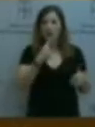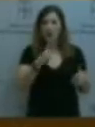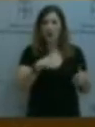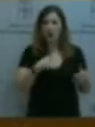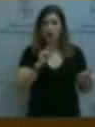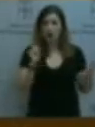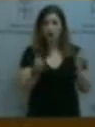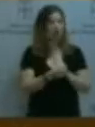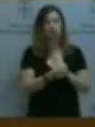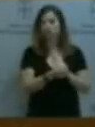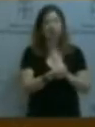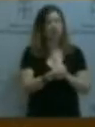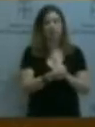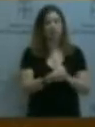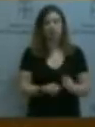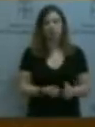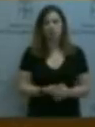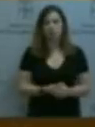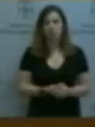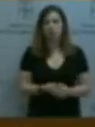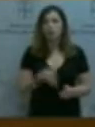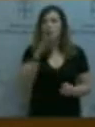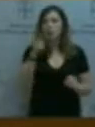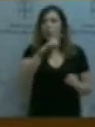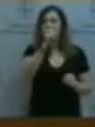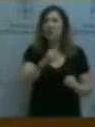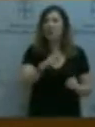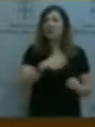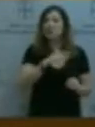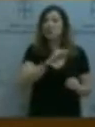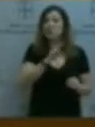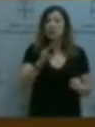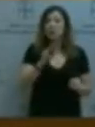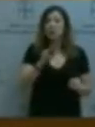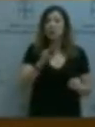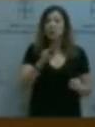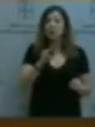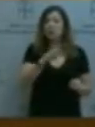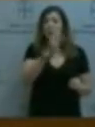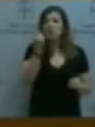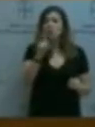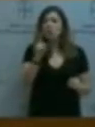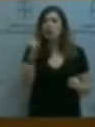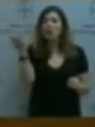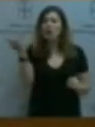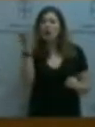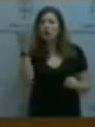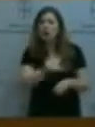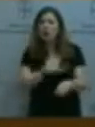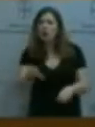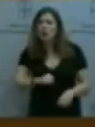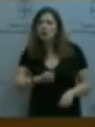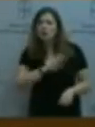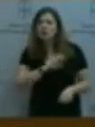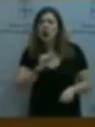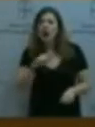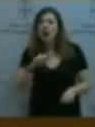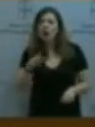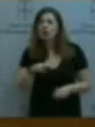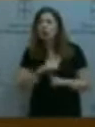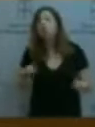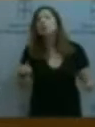Porque Mieres el PP, yo no recuerdo que haya gobernado. ¿Langreo gobernó? Señor Alonso, no, tampoco. Pues vaya por Dios. Pues